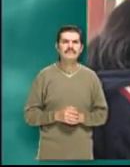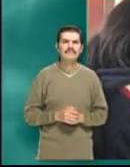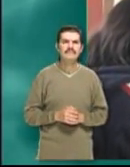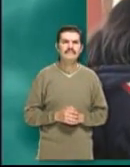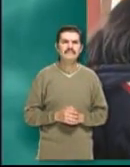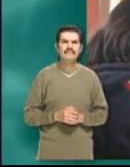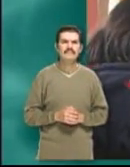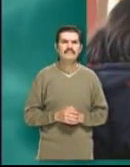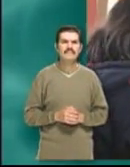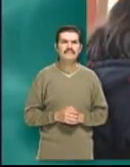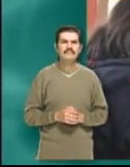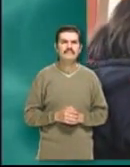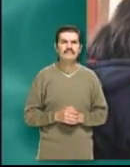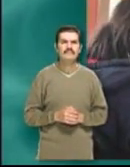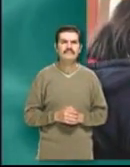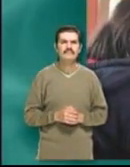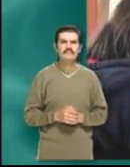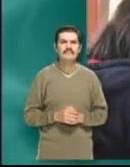¡Nando!